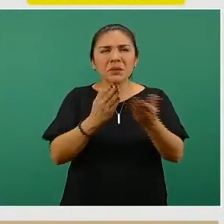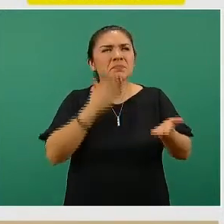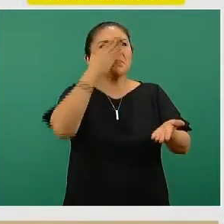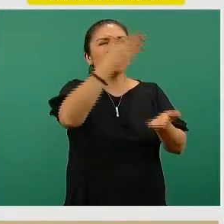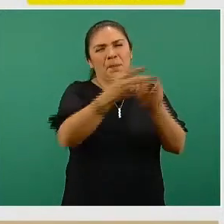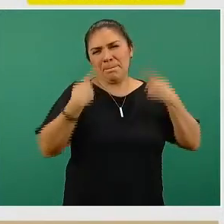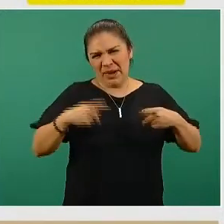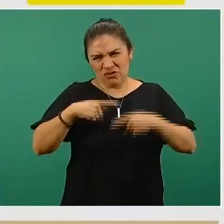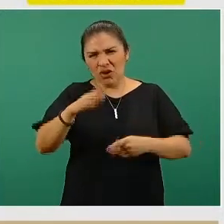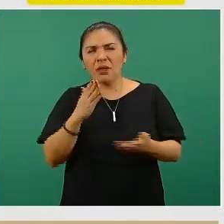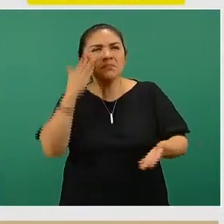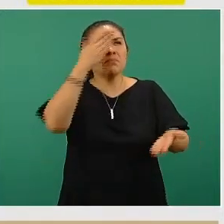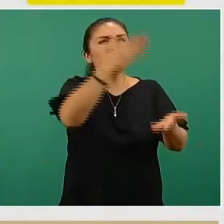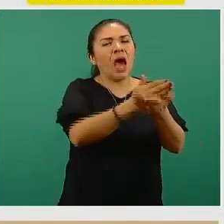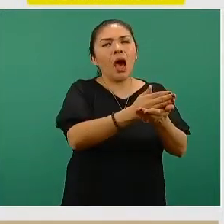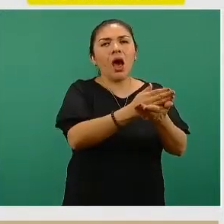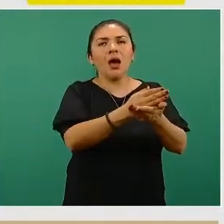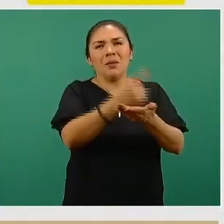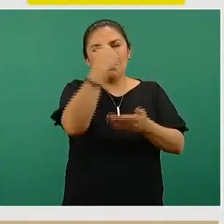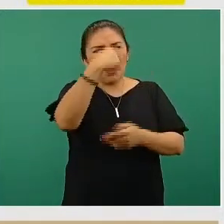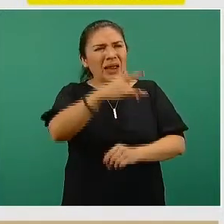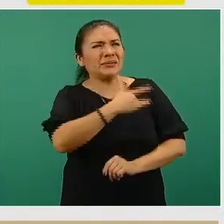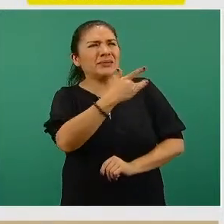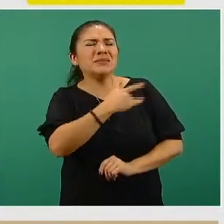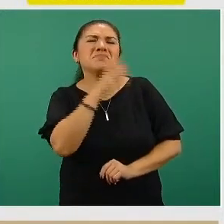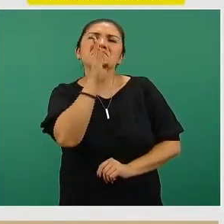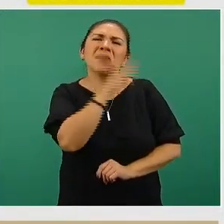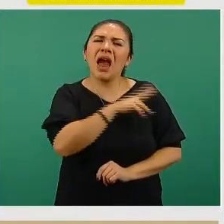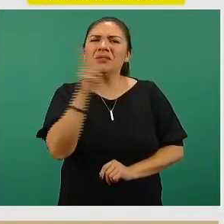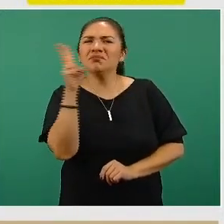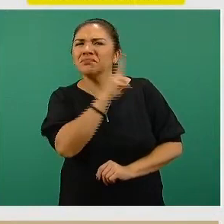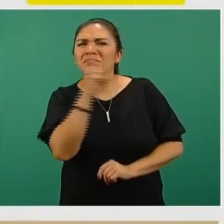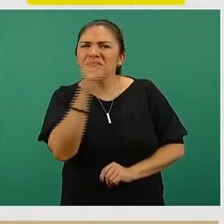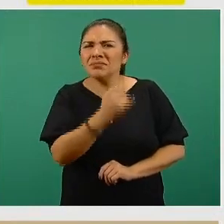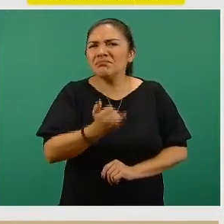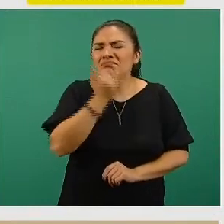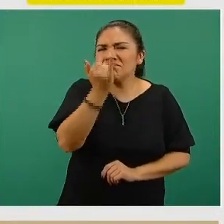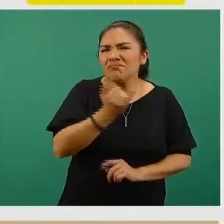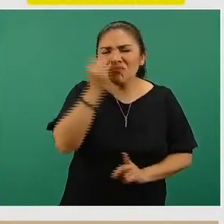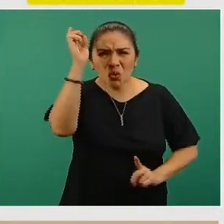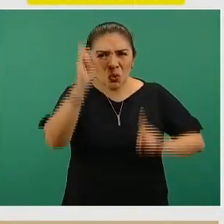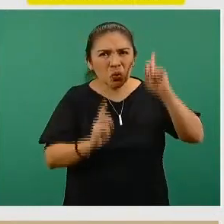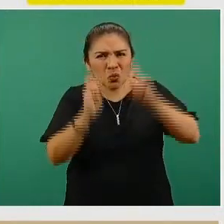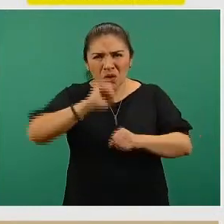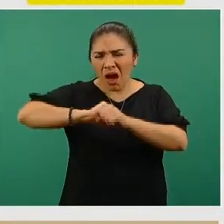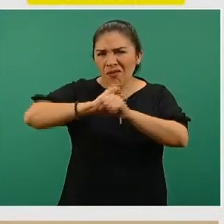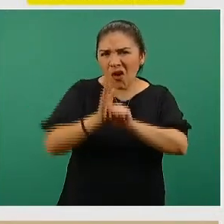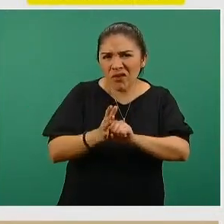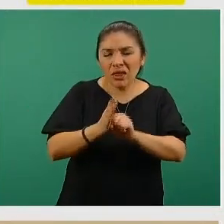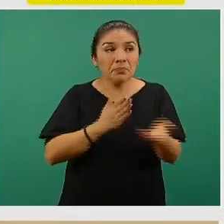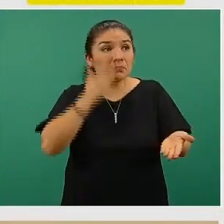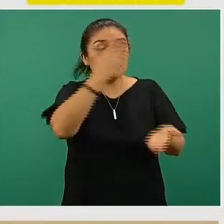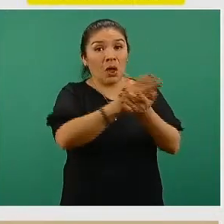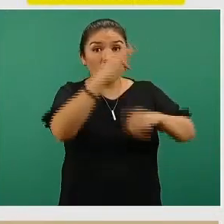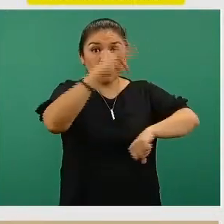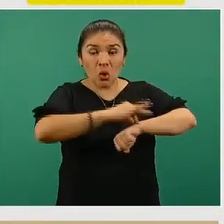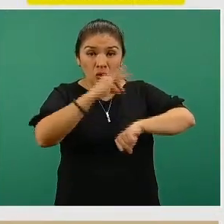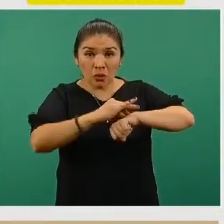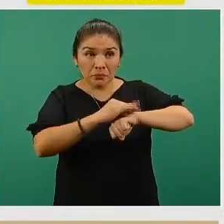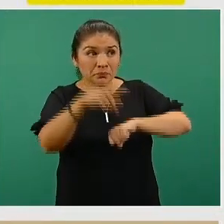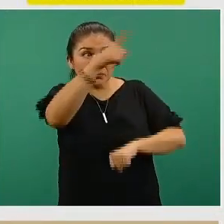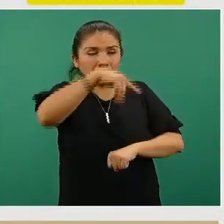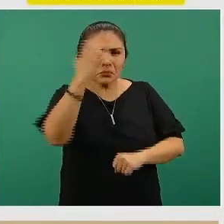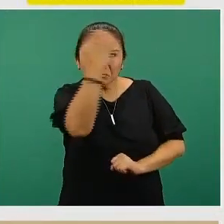síntomas de enfermedad respiratoria, con un cuadro sospechoso de COVID, que cumplían con los